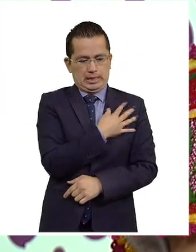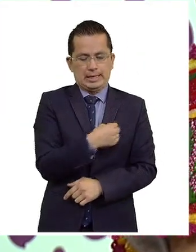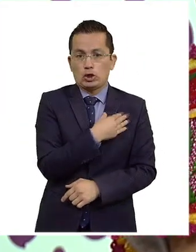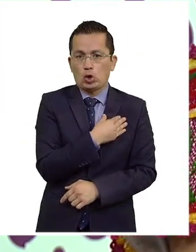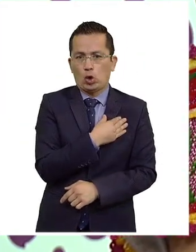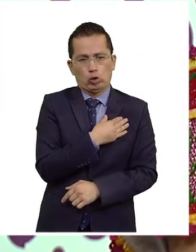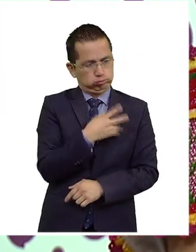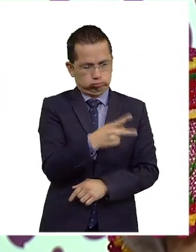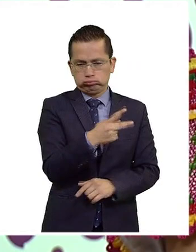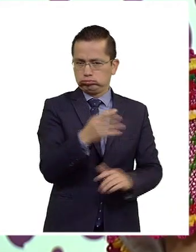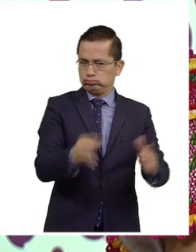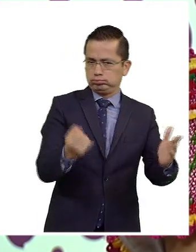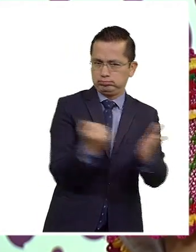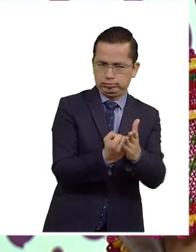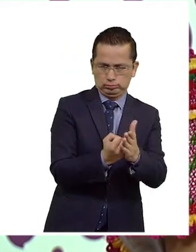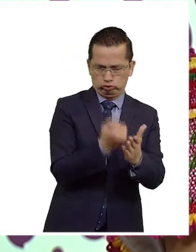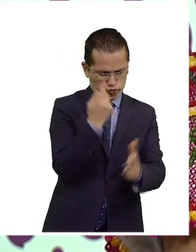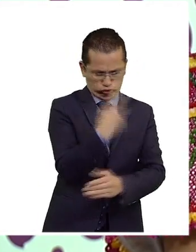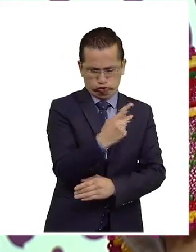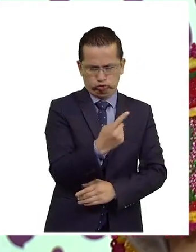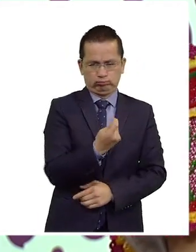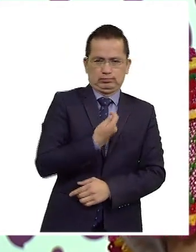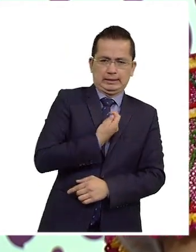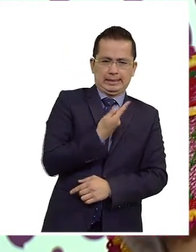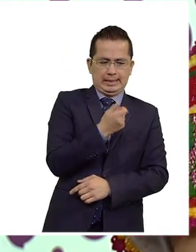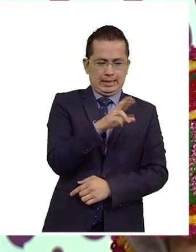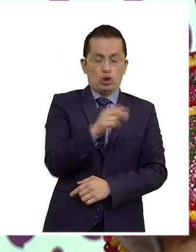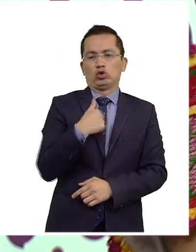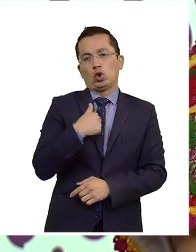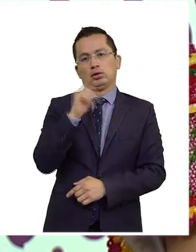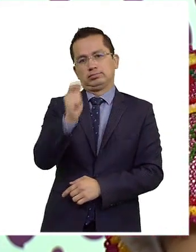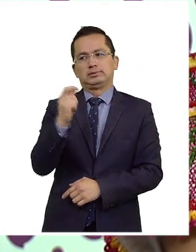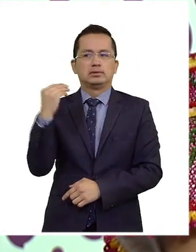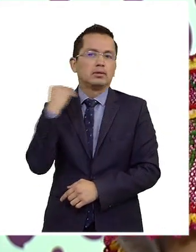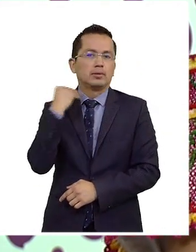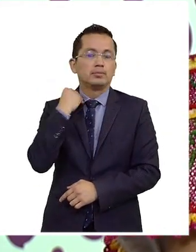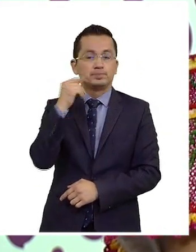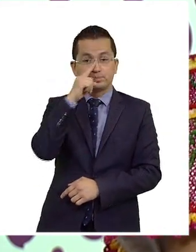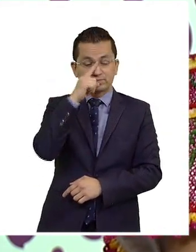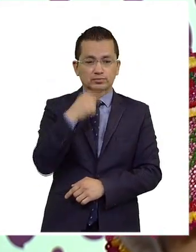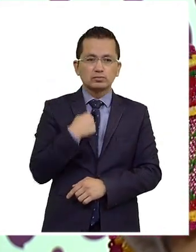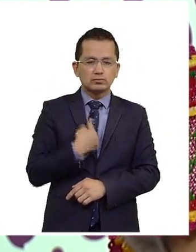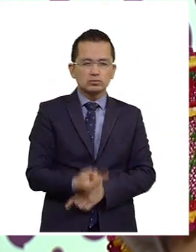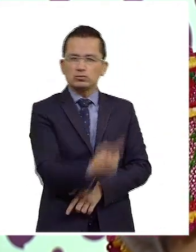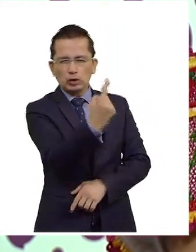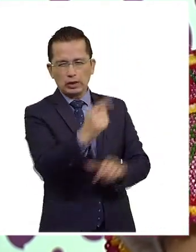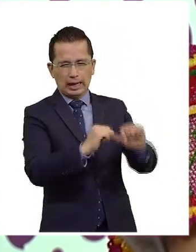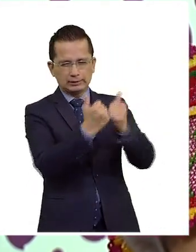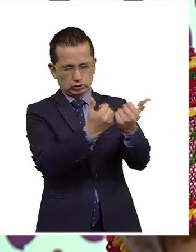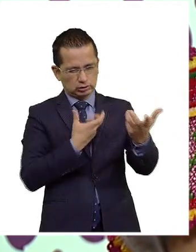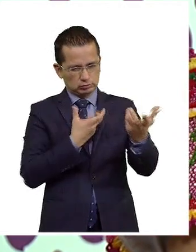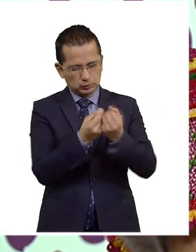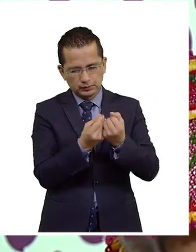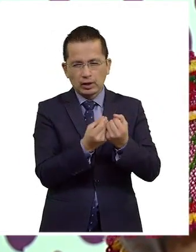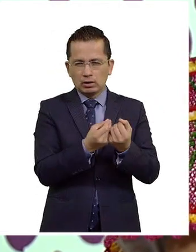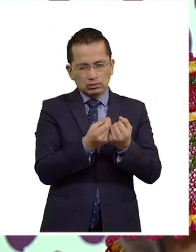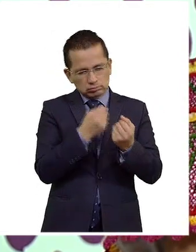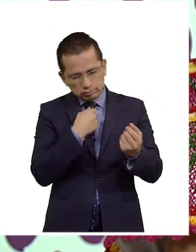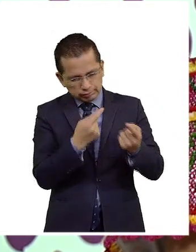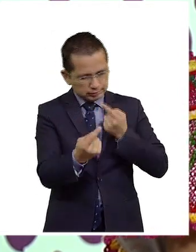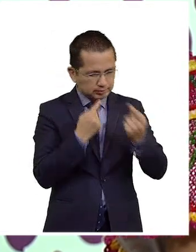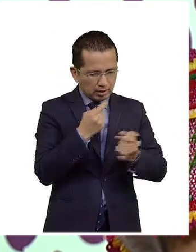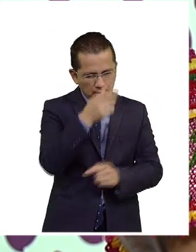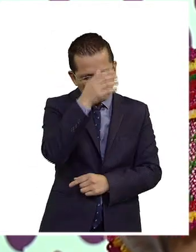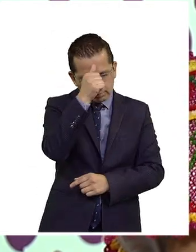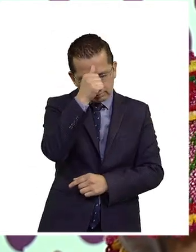abogada. Yo aprendí del EDESER, que es una asociación civil, que ese procedimiento